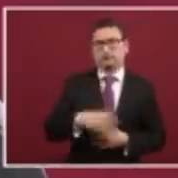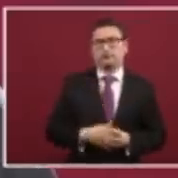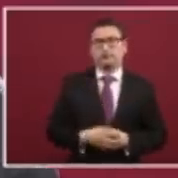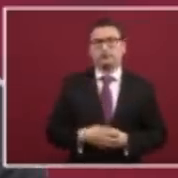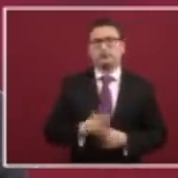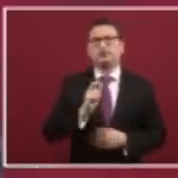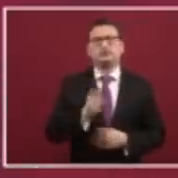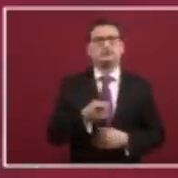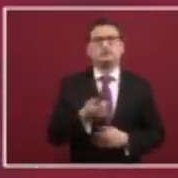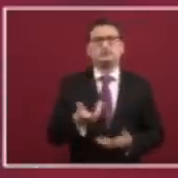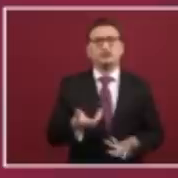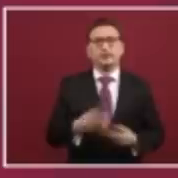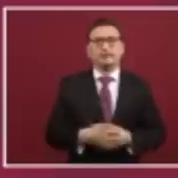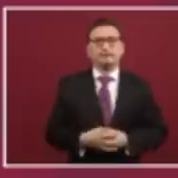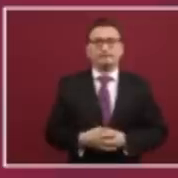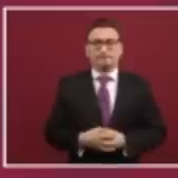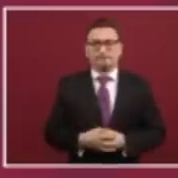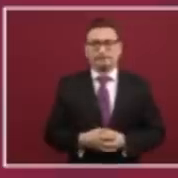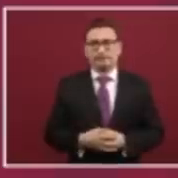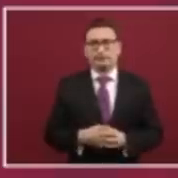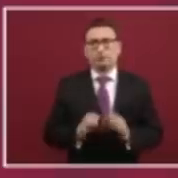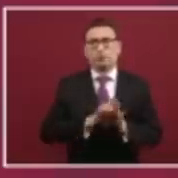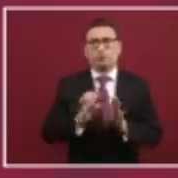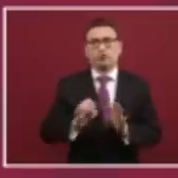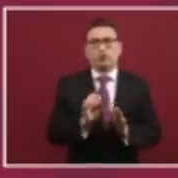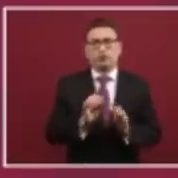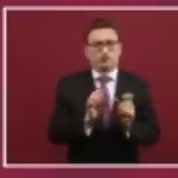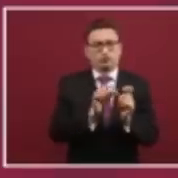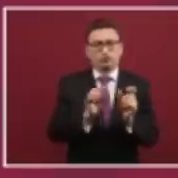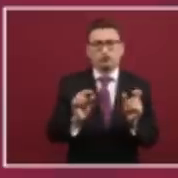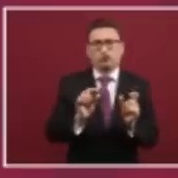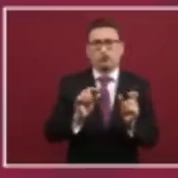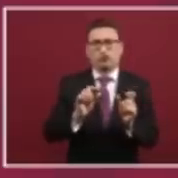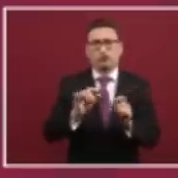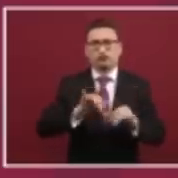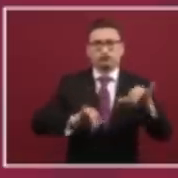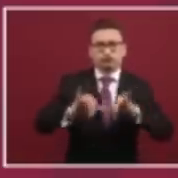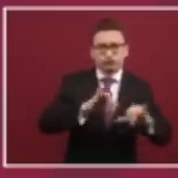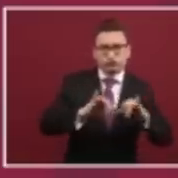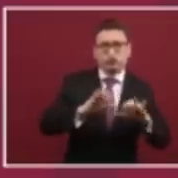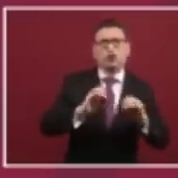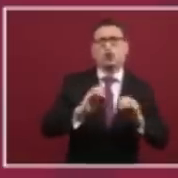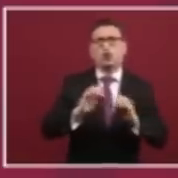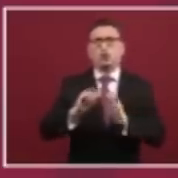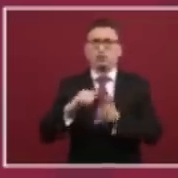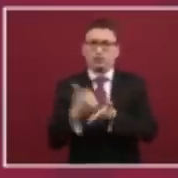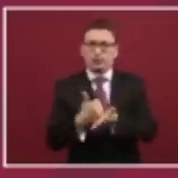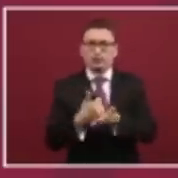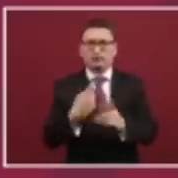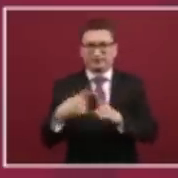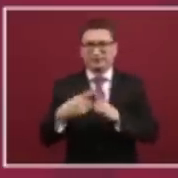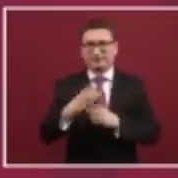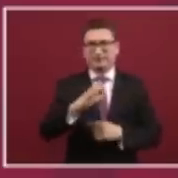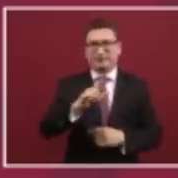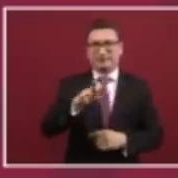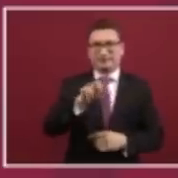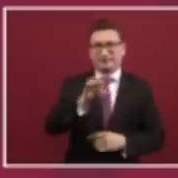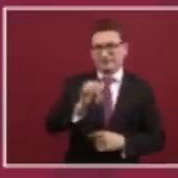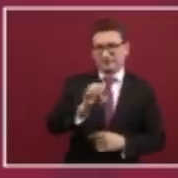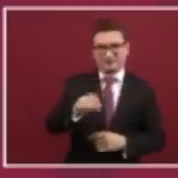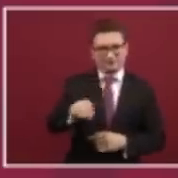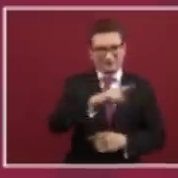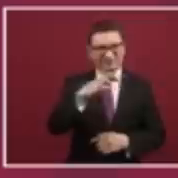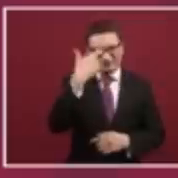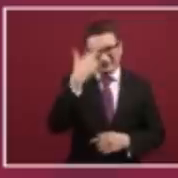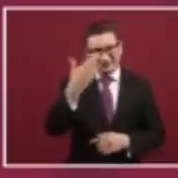que son como pues las fórmulas o las marcas, las claves. ¿Se acuerdan ustedes que